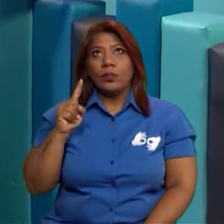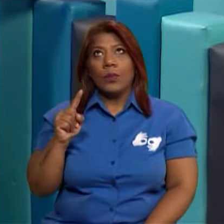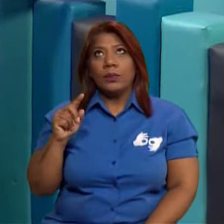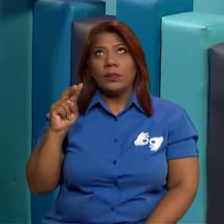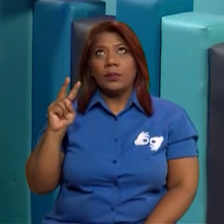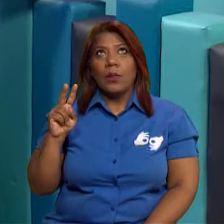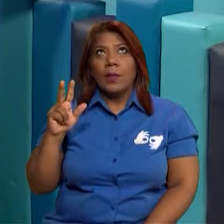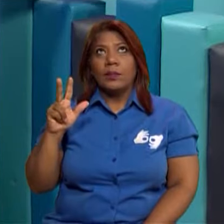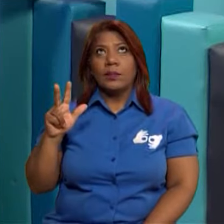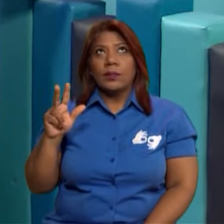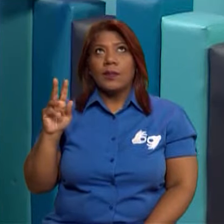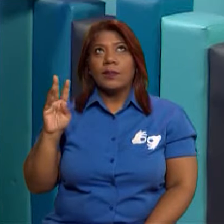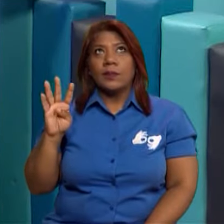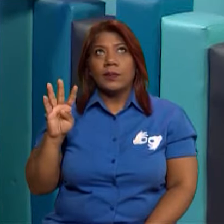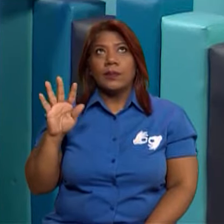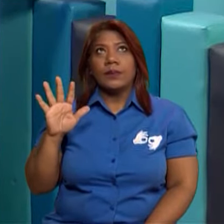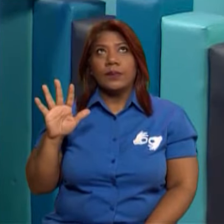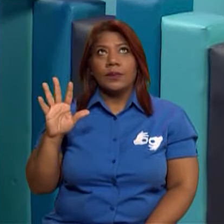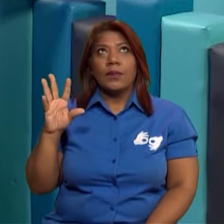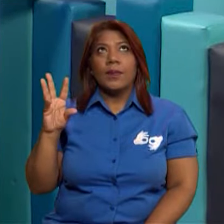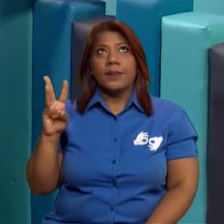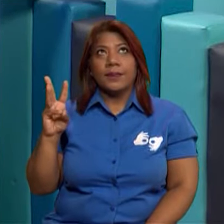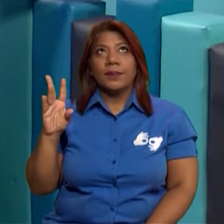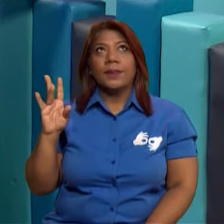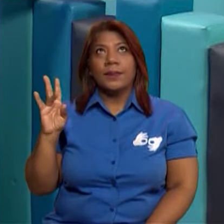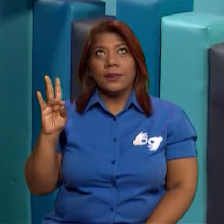32 veces, de 30 a 32 veces. ¿Te imaginas qué es eso?